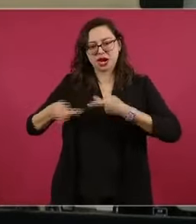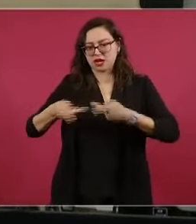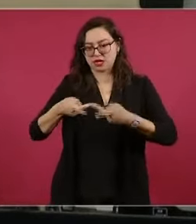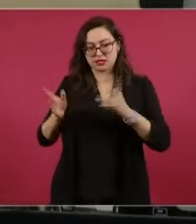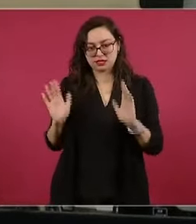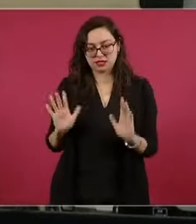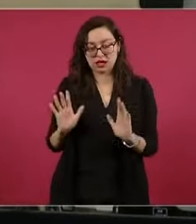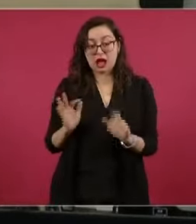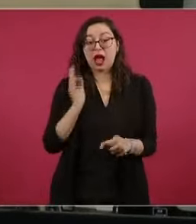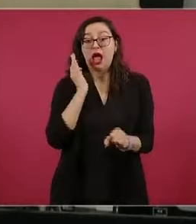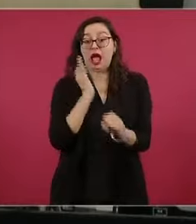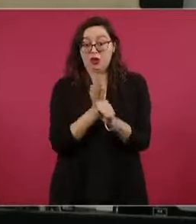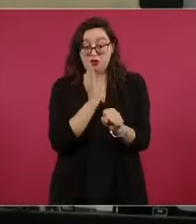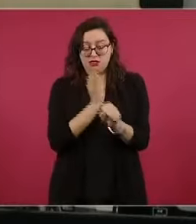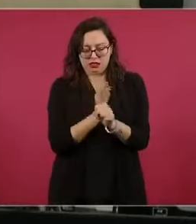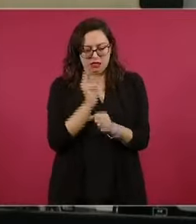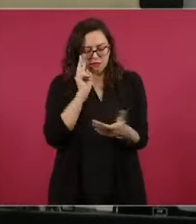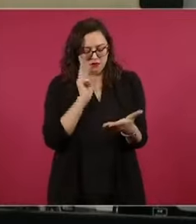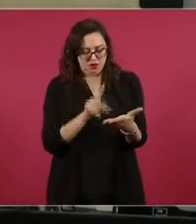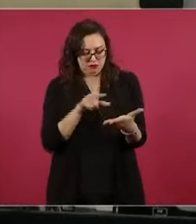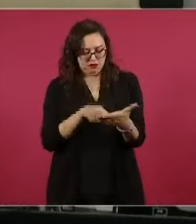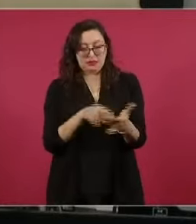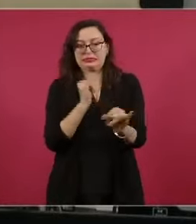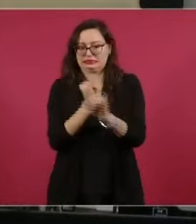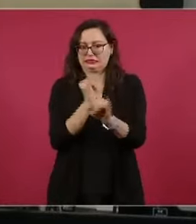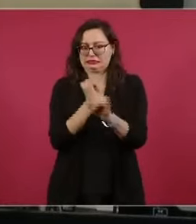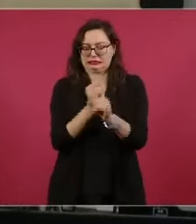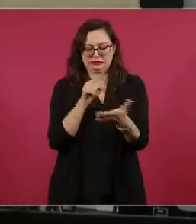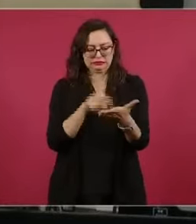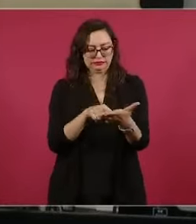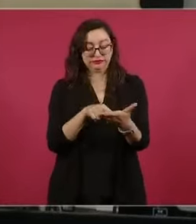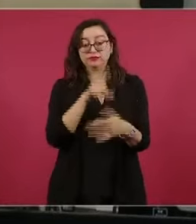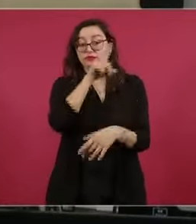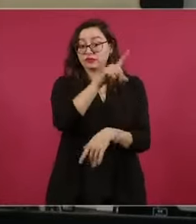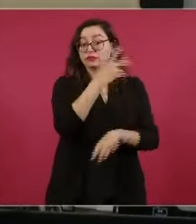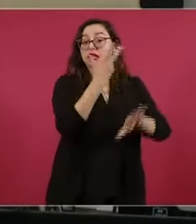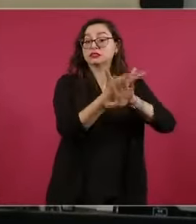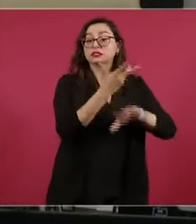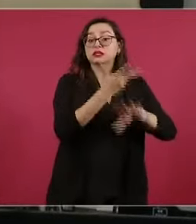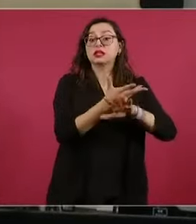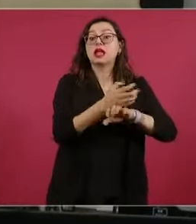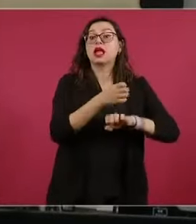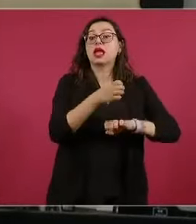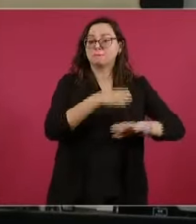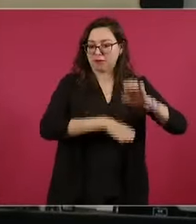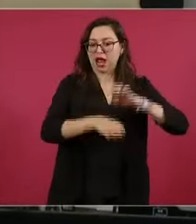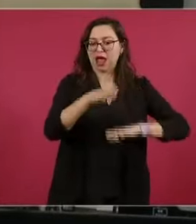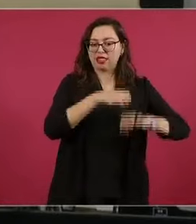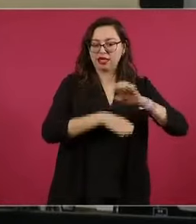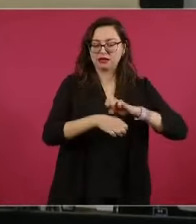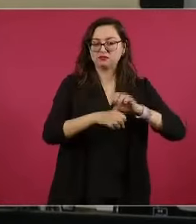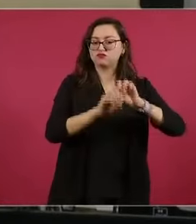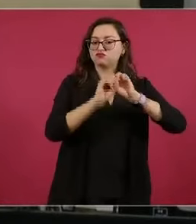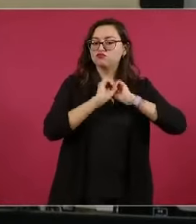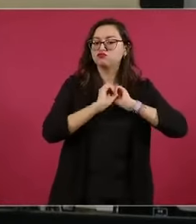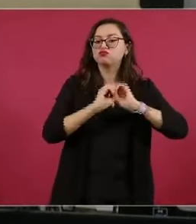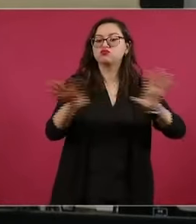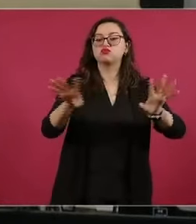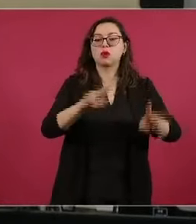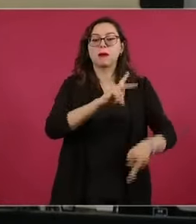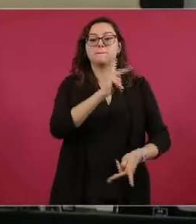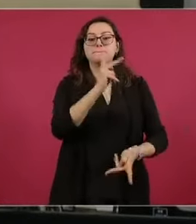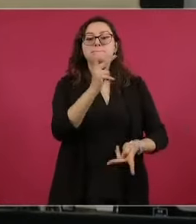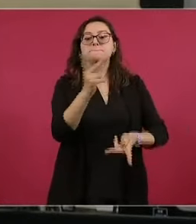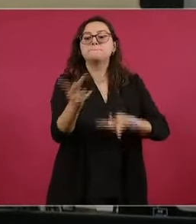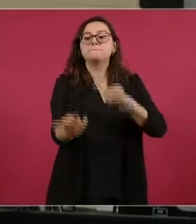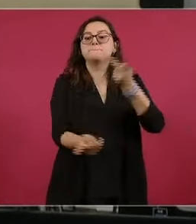sociales que la Embajada de Estados Unidos está tuiteando una encuesta que dice,